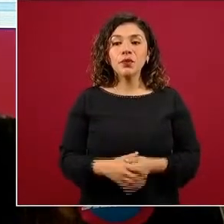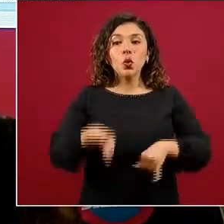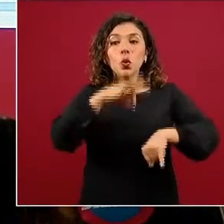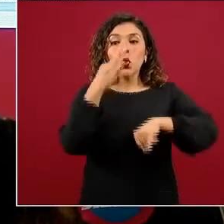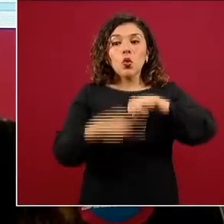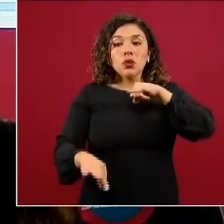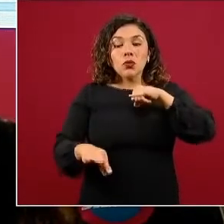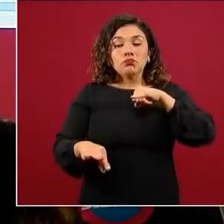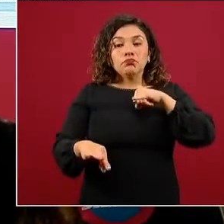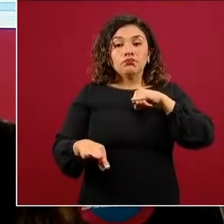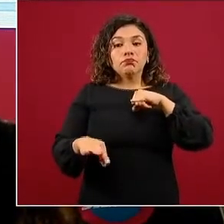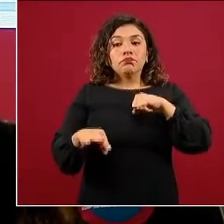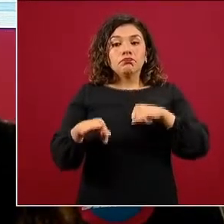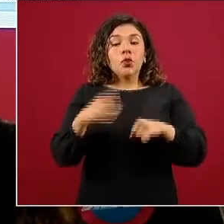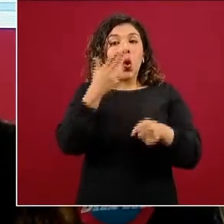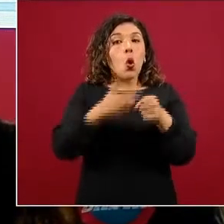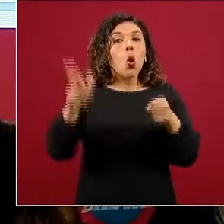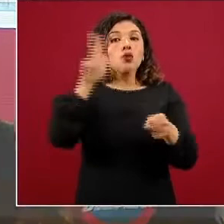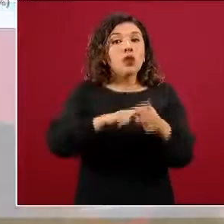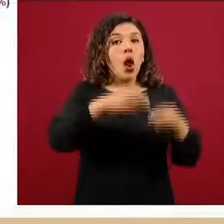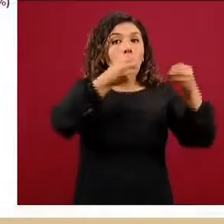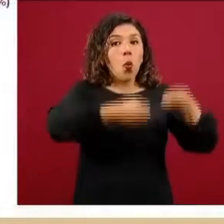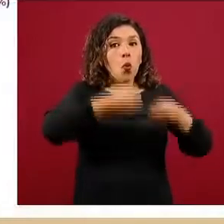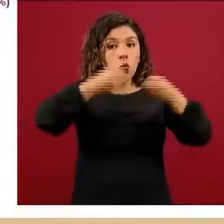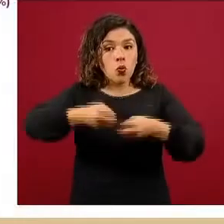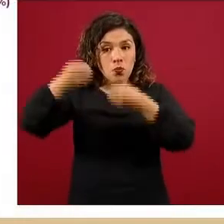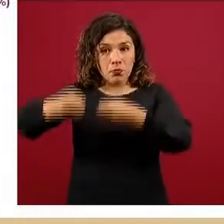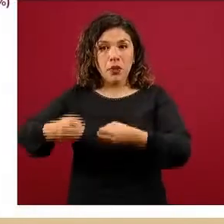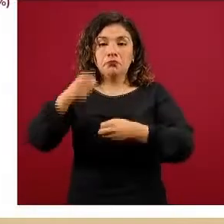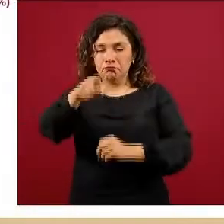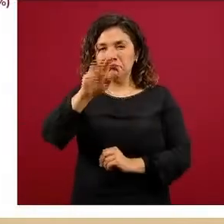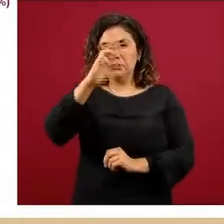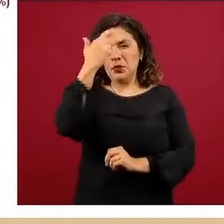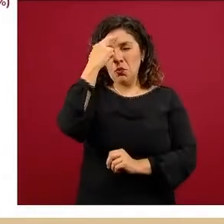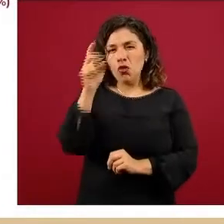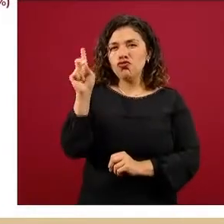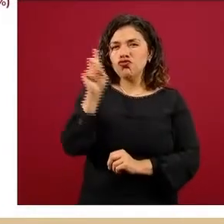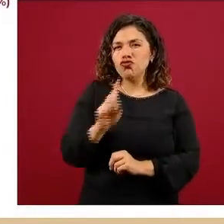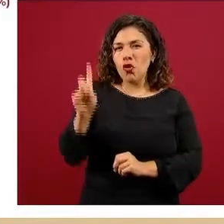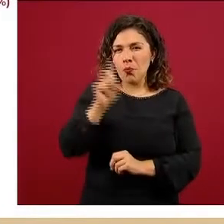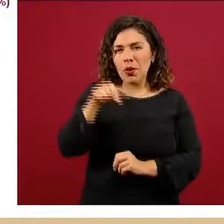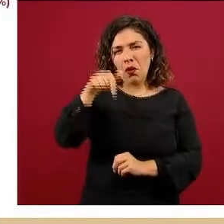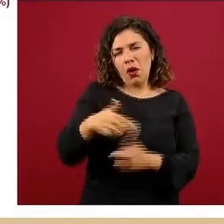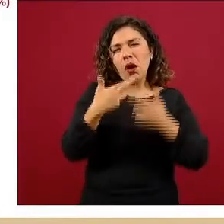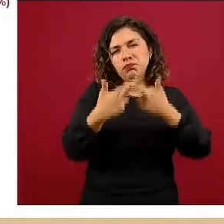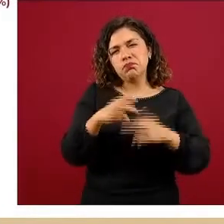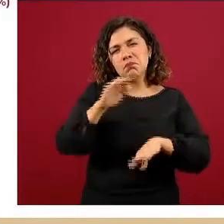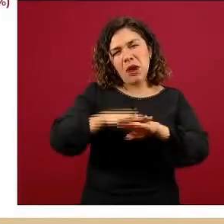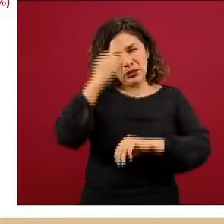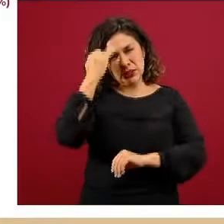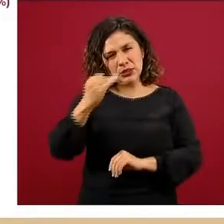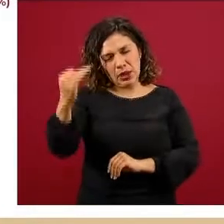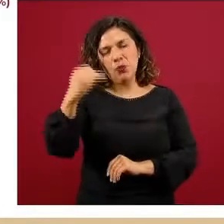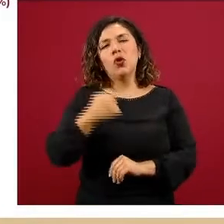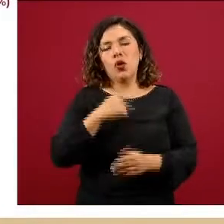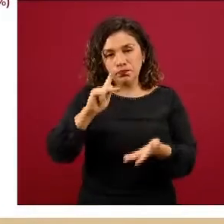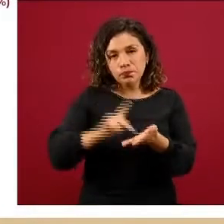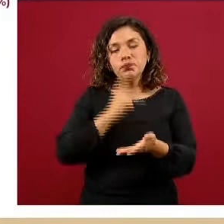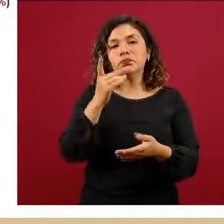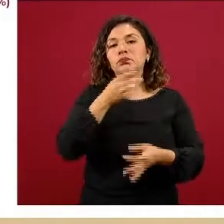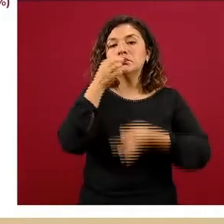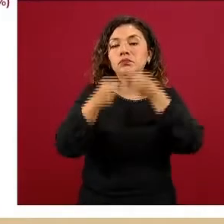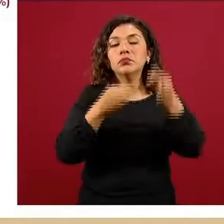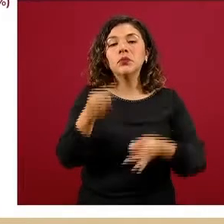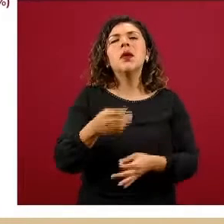Finalmente, en el panorama nacional, la ocupación hospitalaria. Recordamos, en domingo que tenemos un poquito más de tiempo, retomamos sobre esto. Los